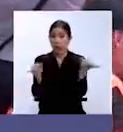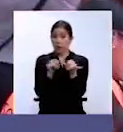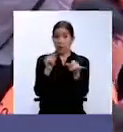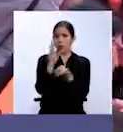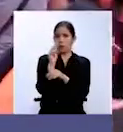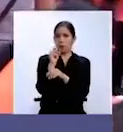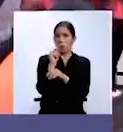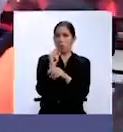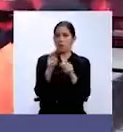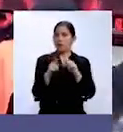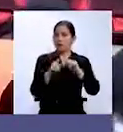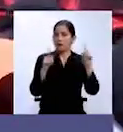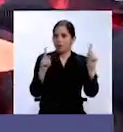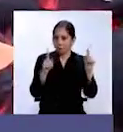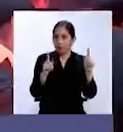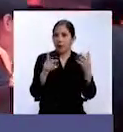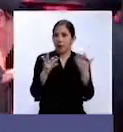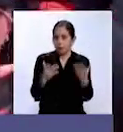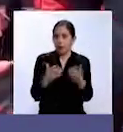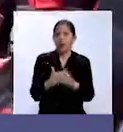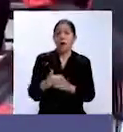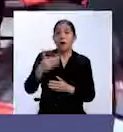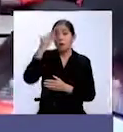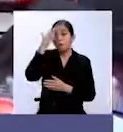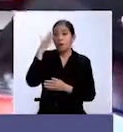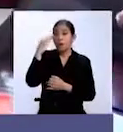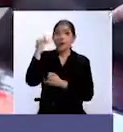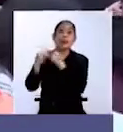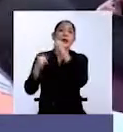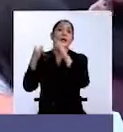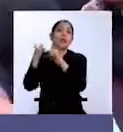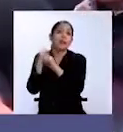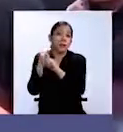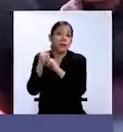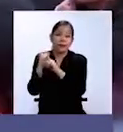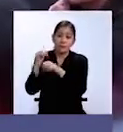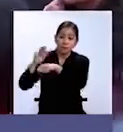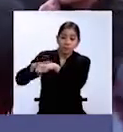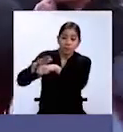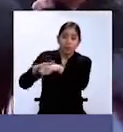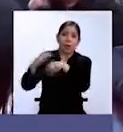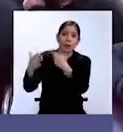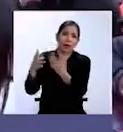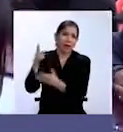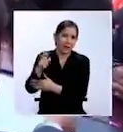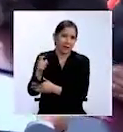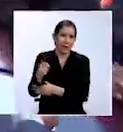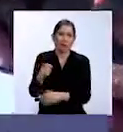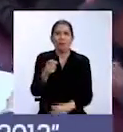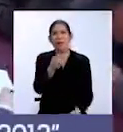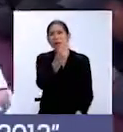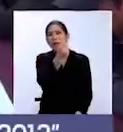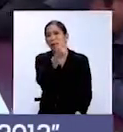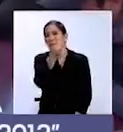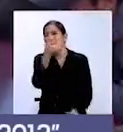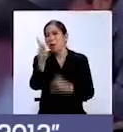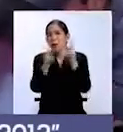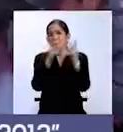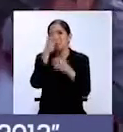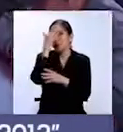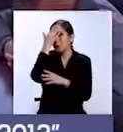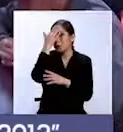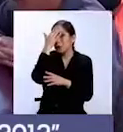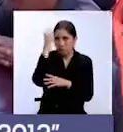la población. Lamentablemente, en algunas personas que carecen de conocimiento técnico y más están